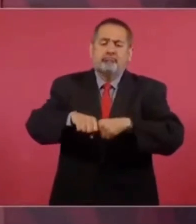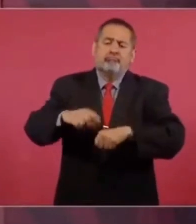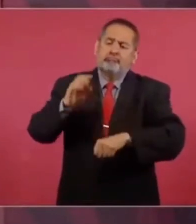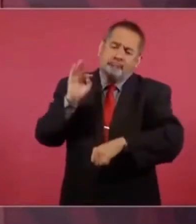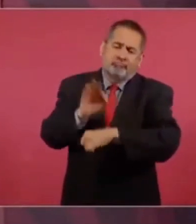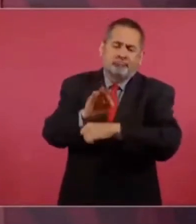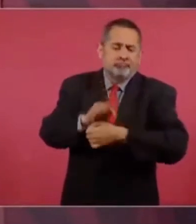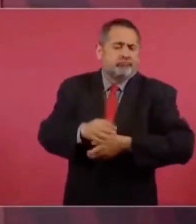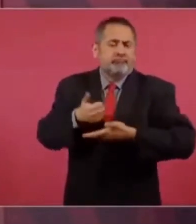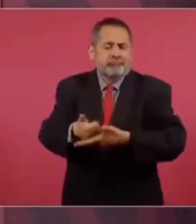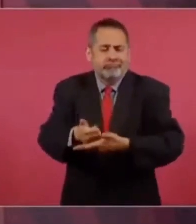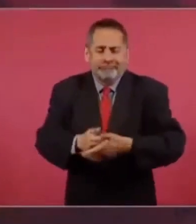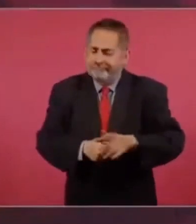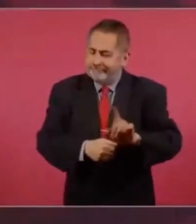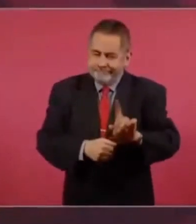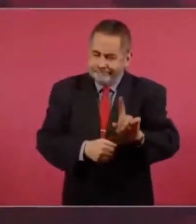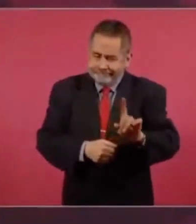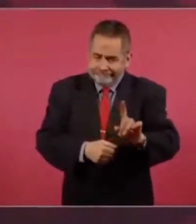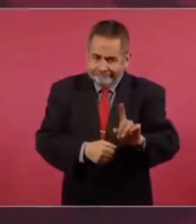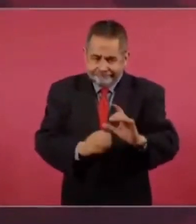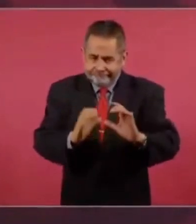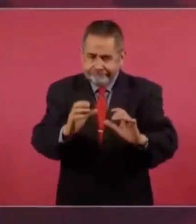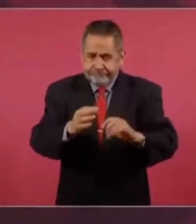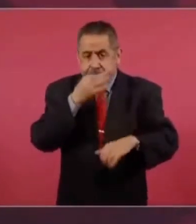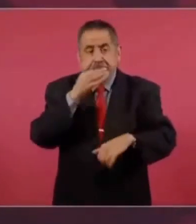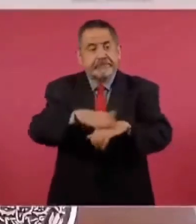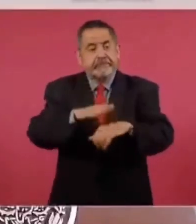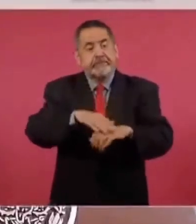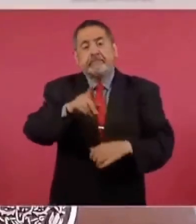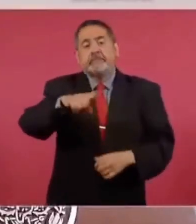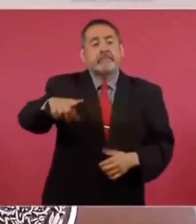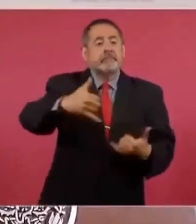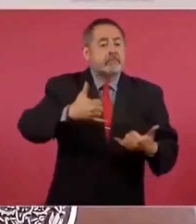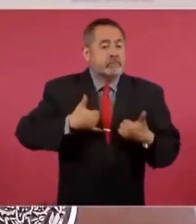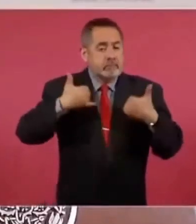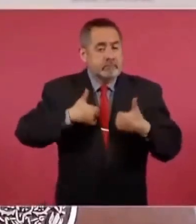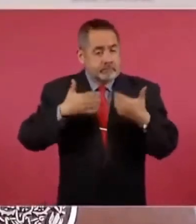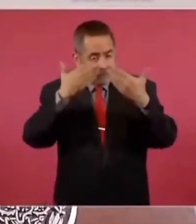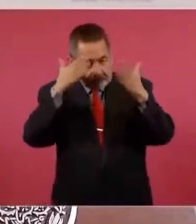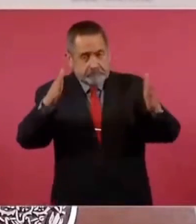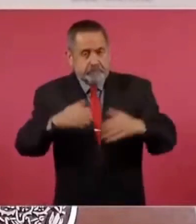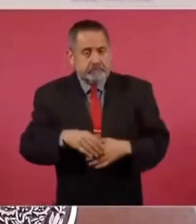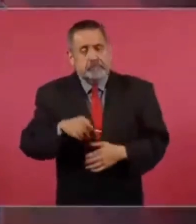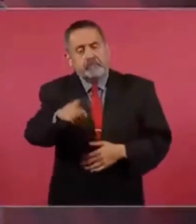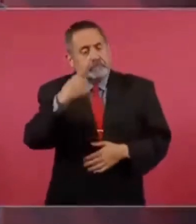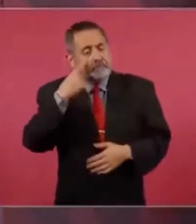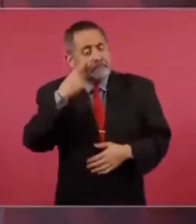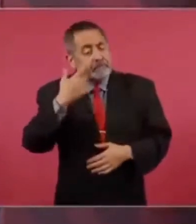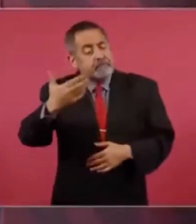Nada más que sepan los muchachos que cuando nosotros luchábamos,